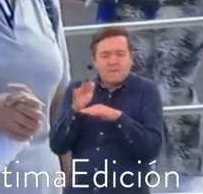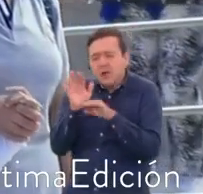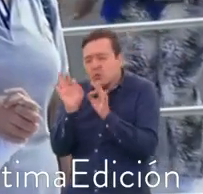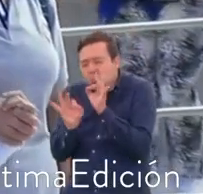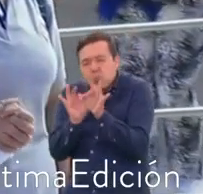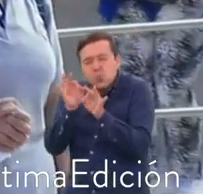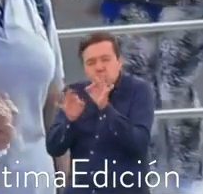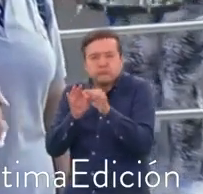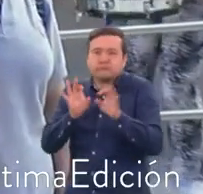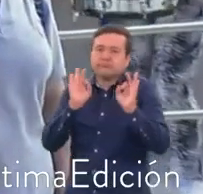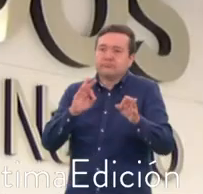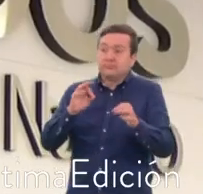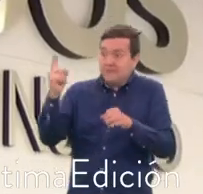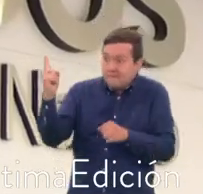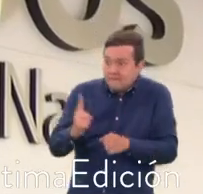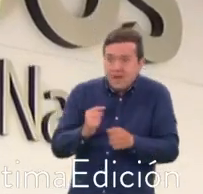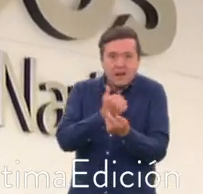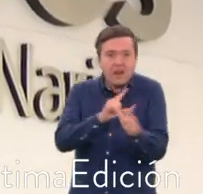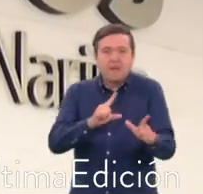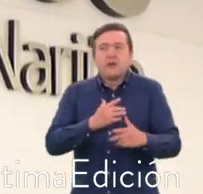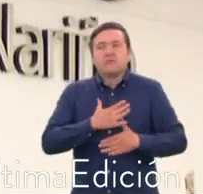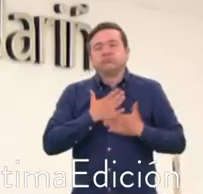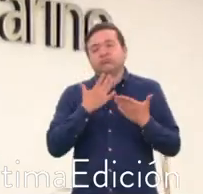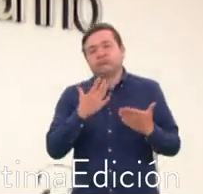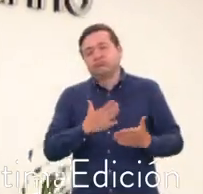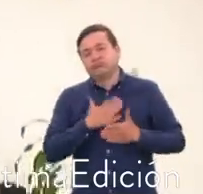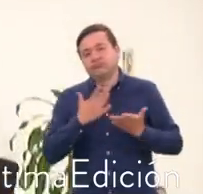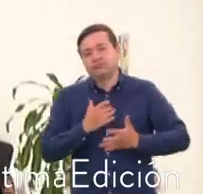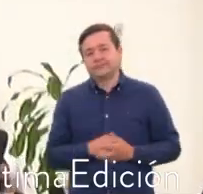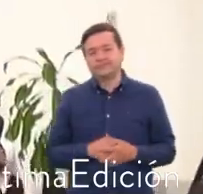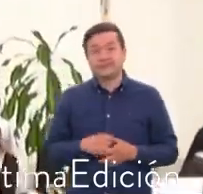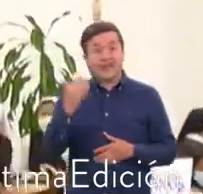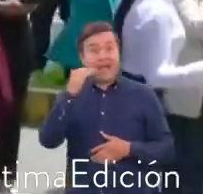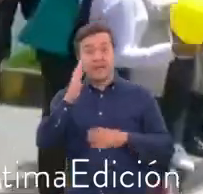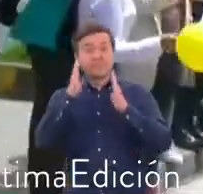alegría saber que ella vuelve a la libertad nuevamente.